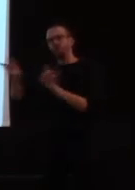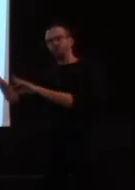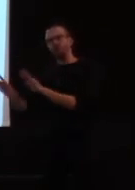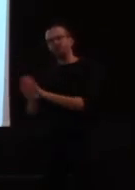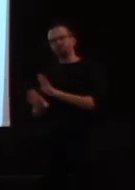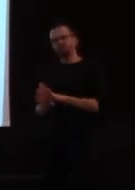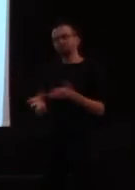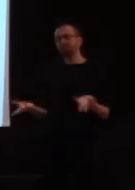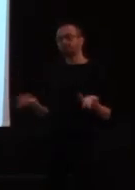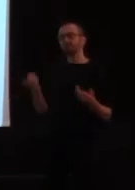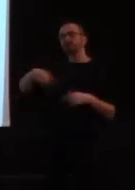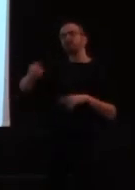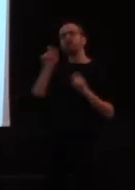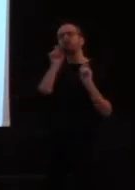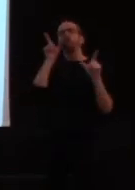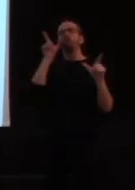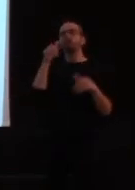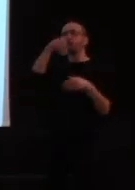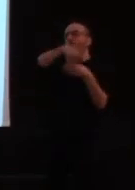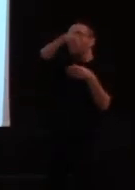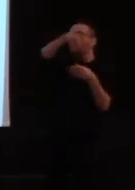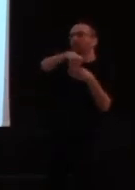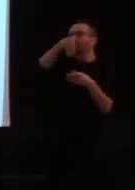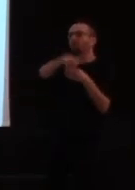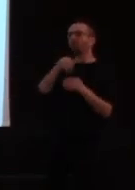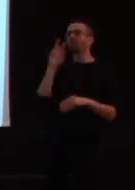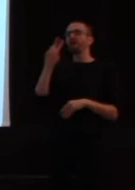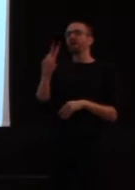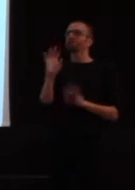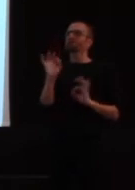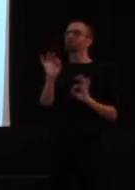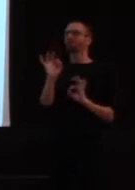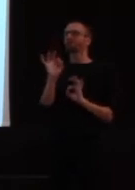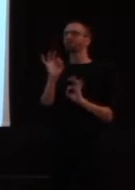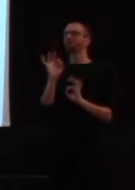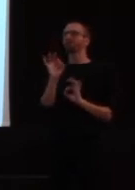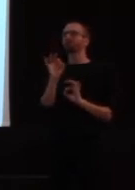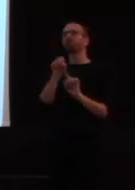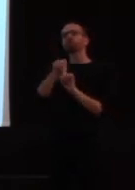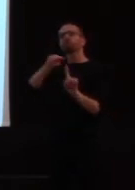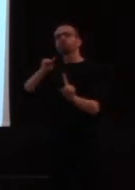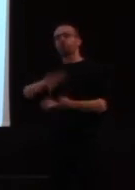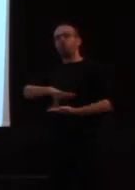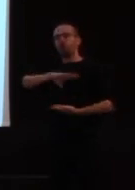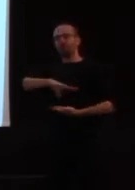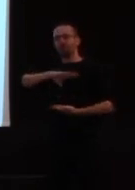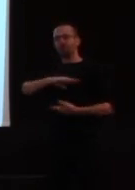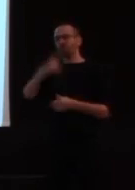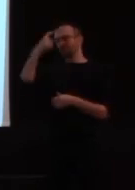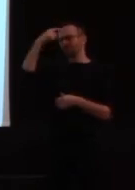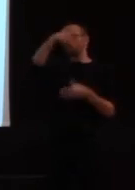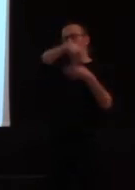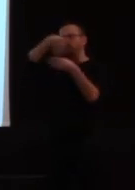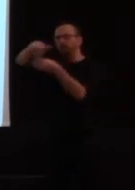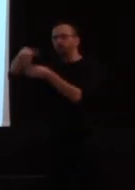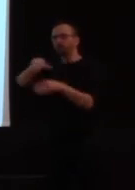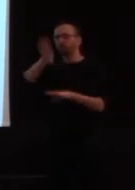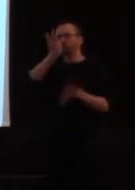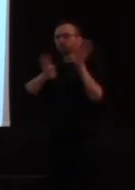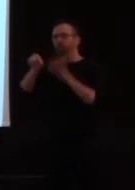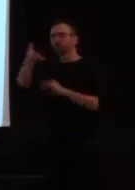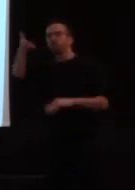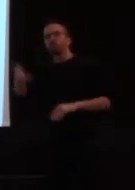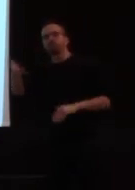capaces de ver los contenidos desde una perspectiva mucho más competencial. Es decir, ¿qué es relevante? ¿Qué no lo es tanto? Otra cosa,